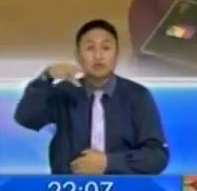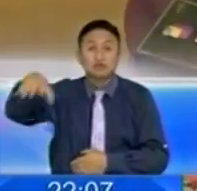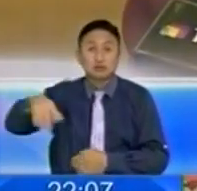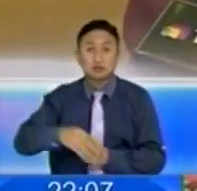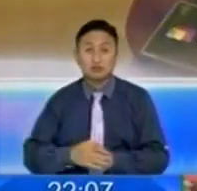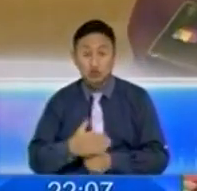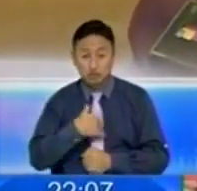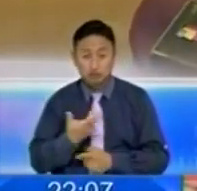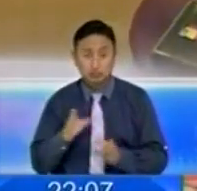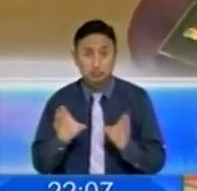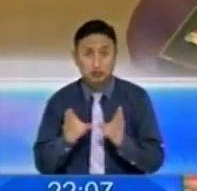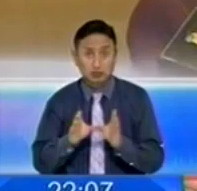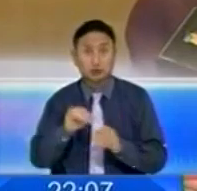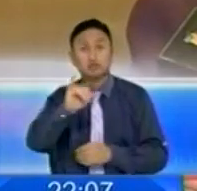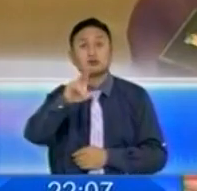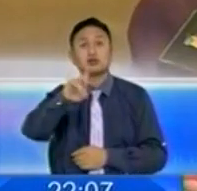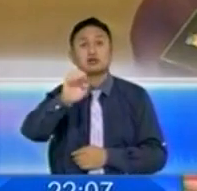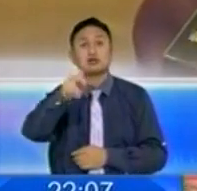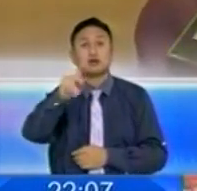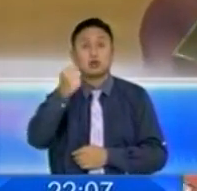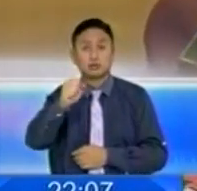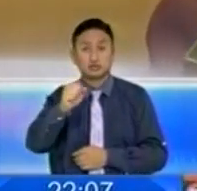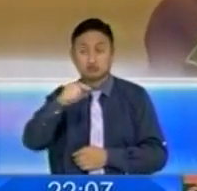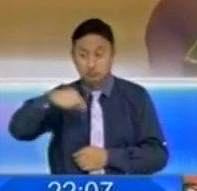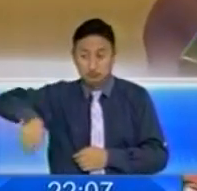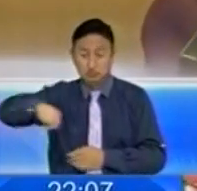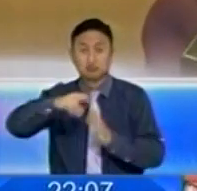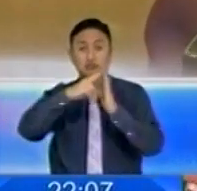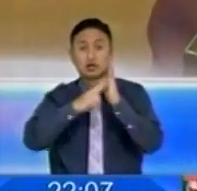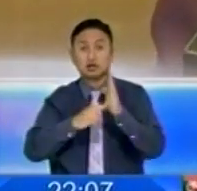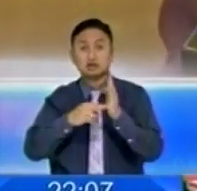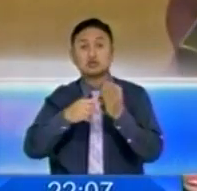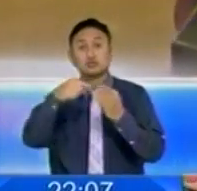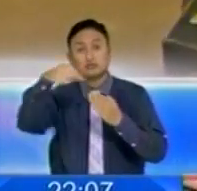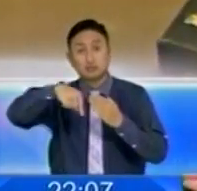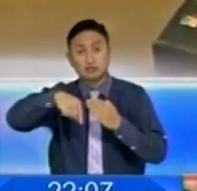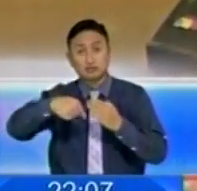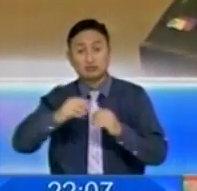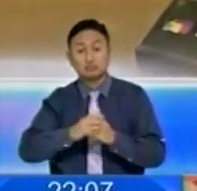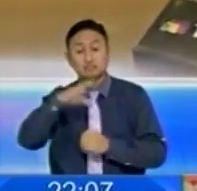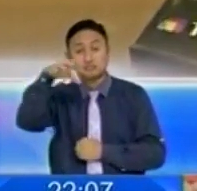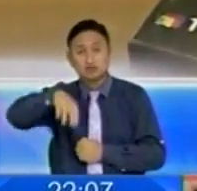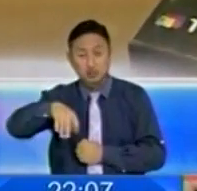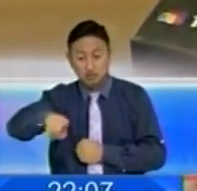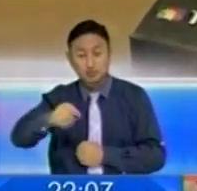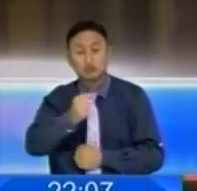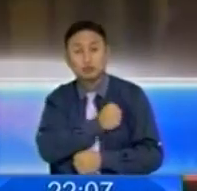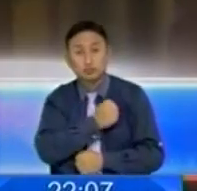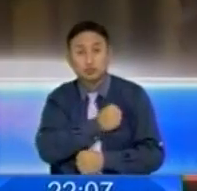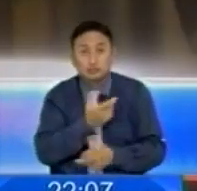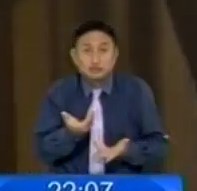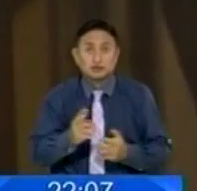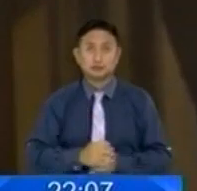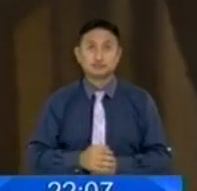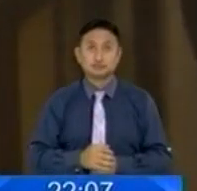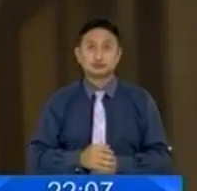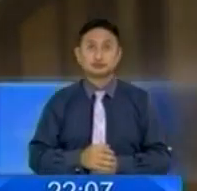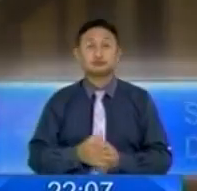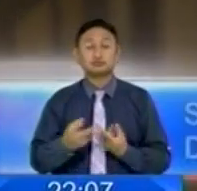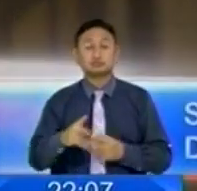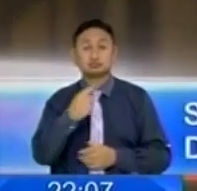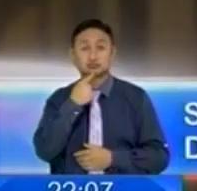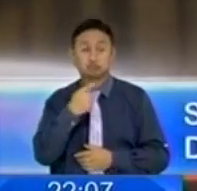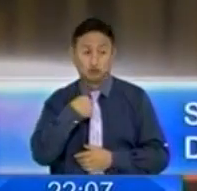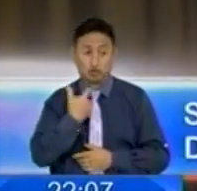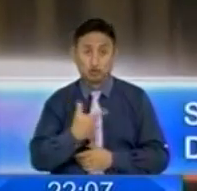la certificación del IEPS y del MIES de que están en el registro contable de ellos, les pertenece a ellos. Además, manifestó estar